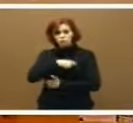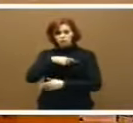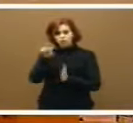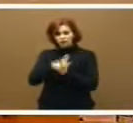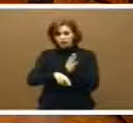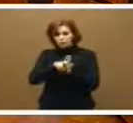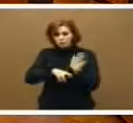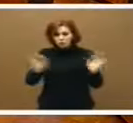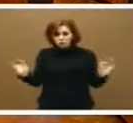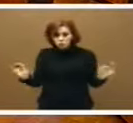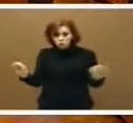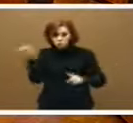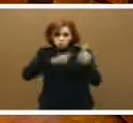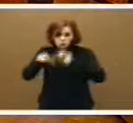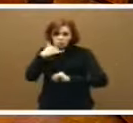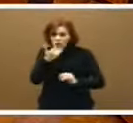legislativa?